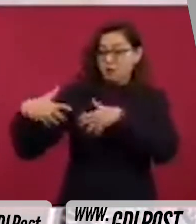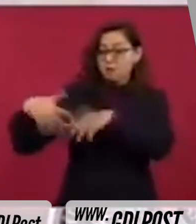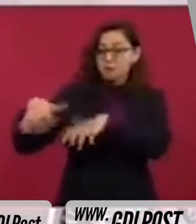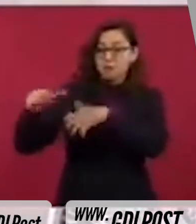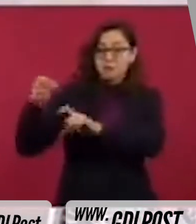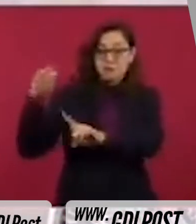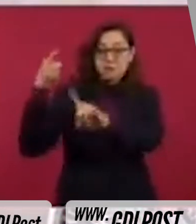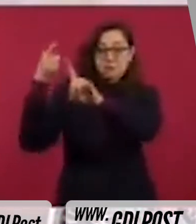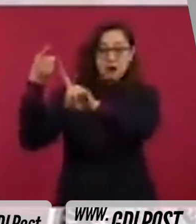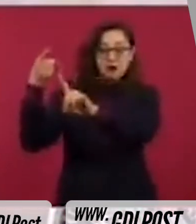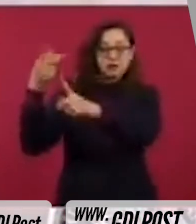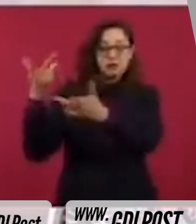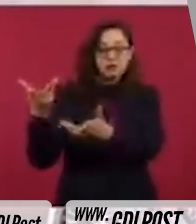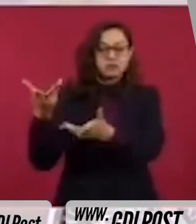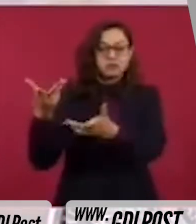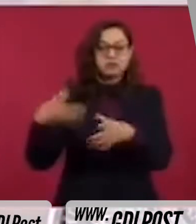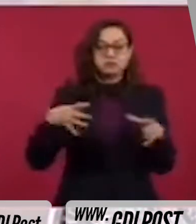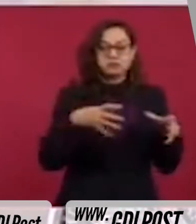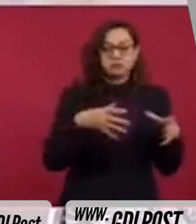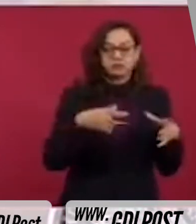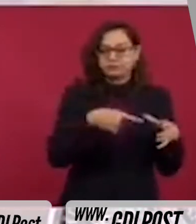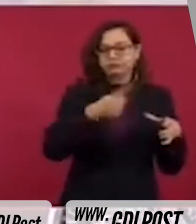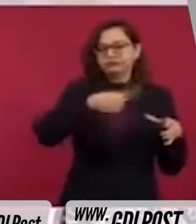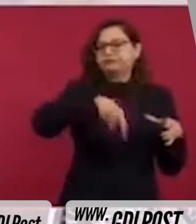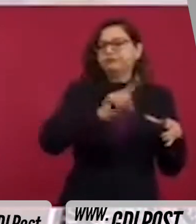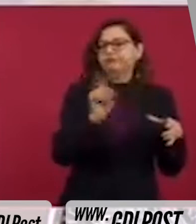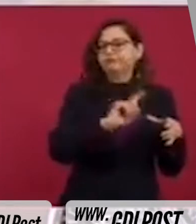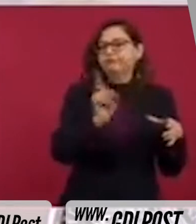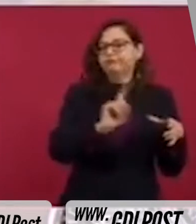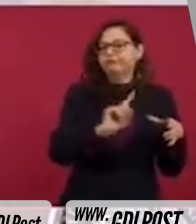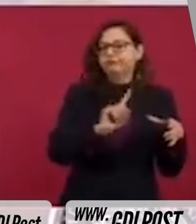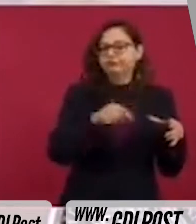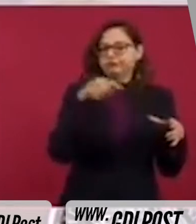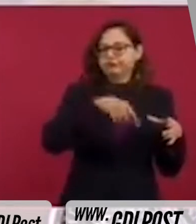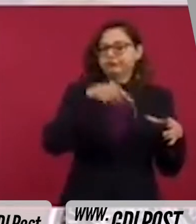el daño que le puedan causar al país.